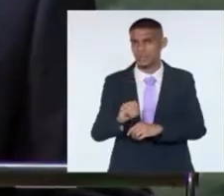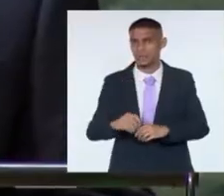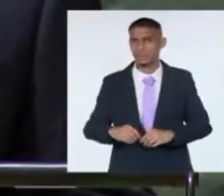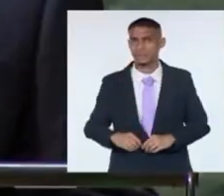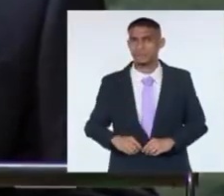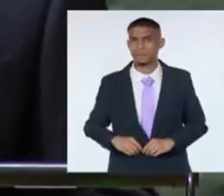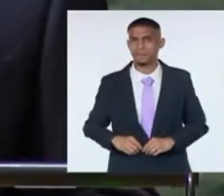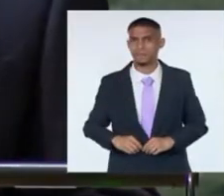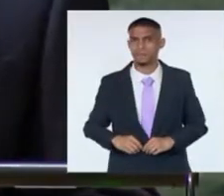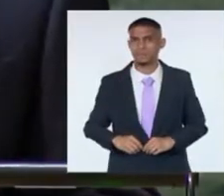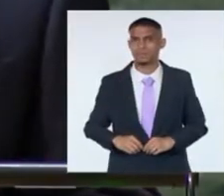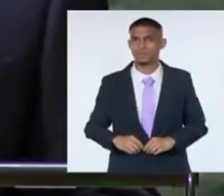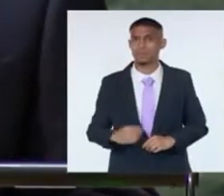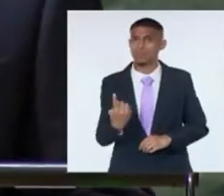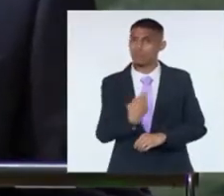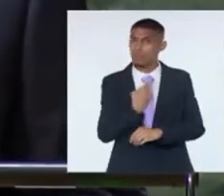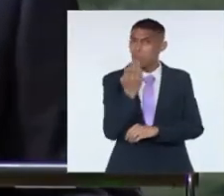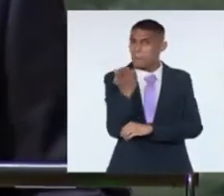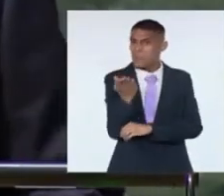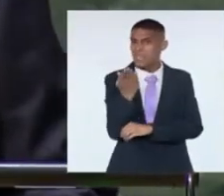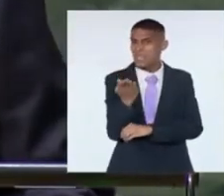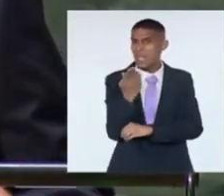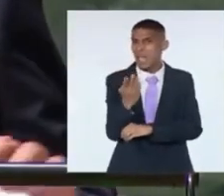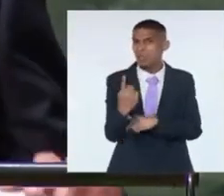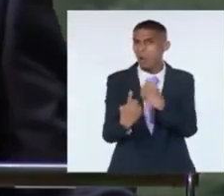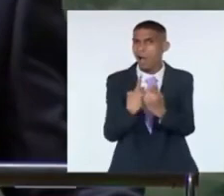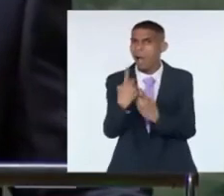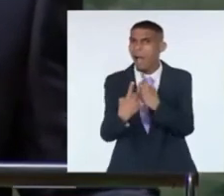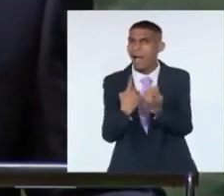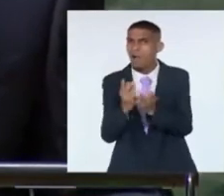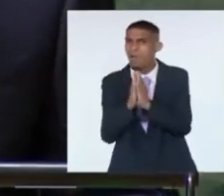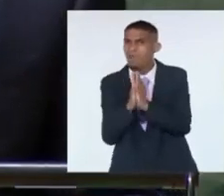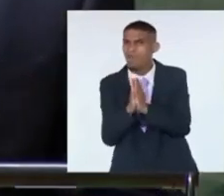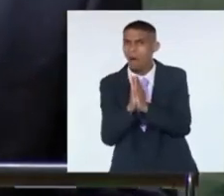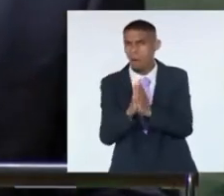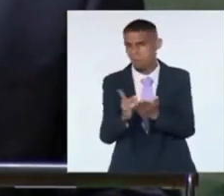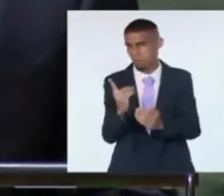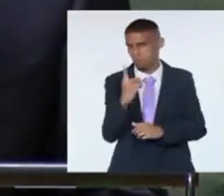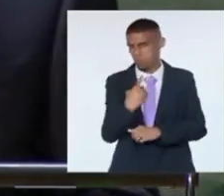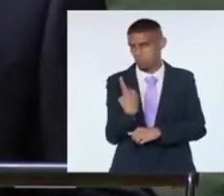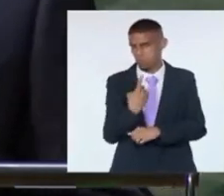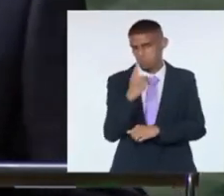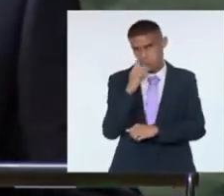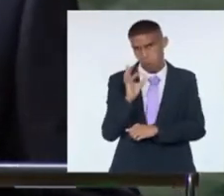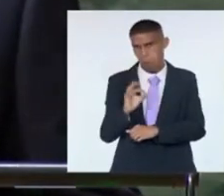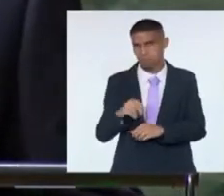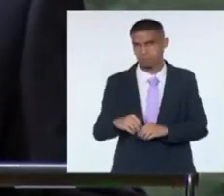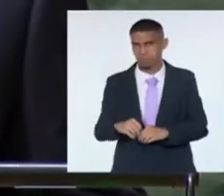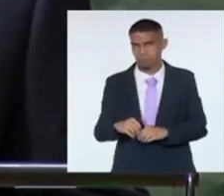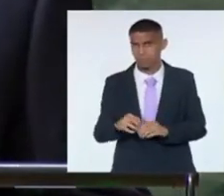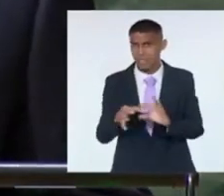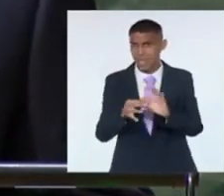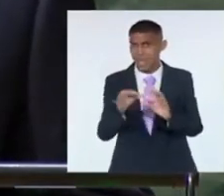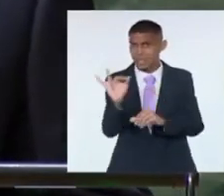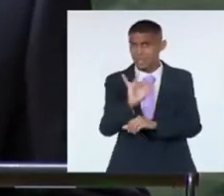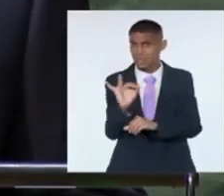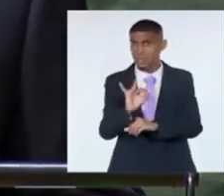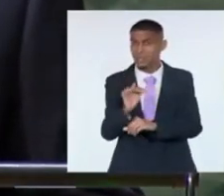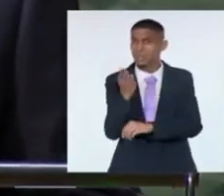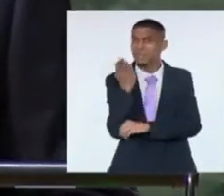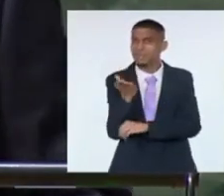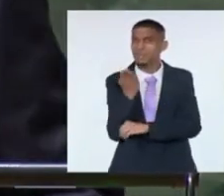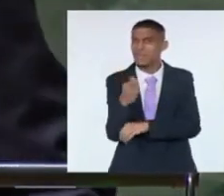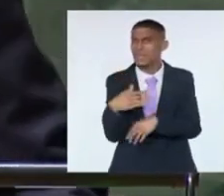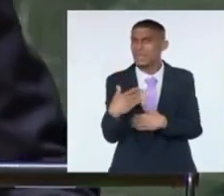no estamos limosnas ni rogando favores el g77 reclama derechos